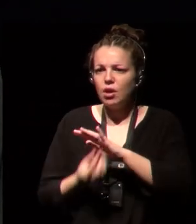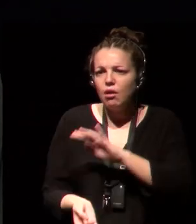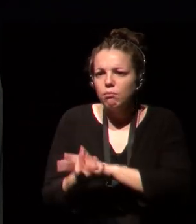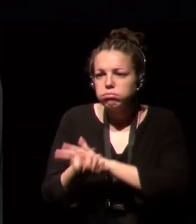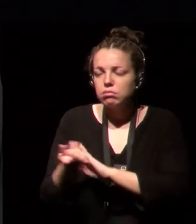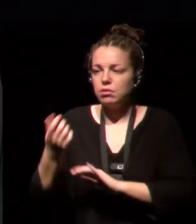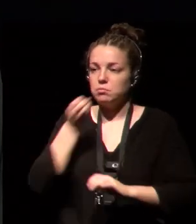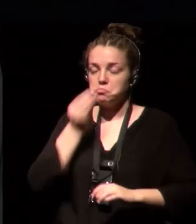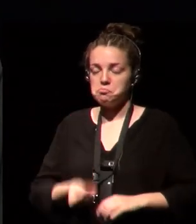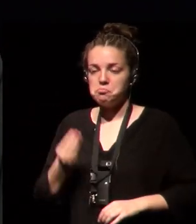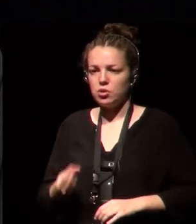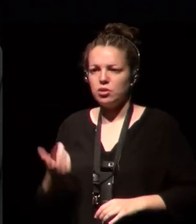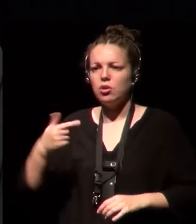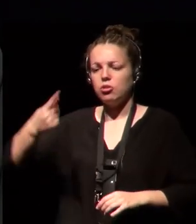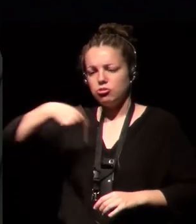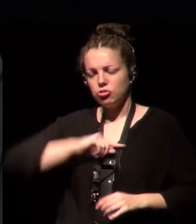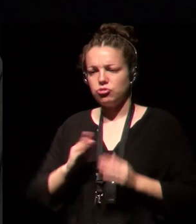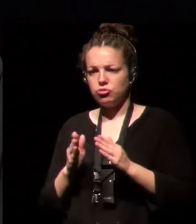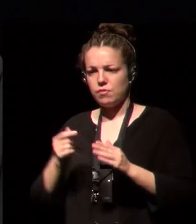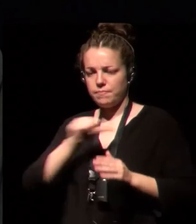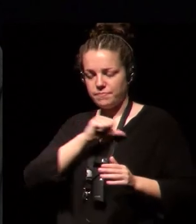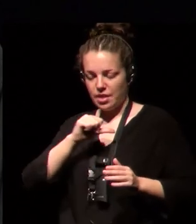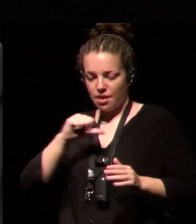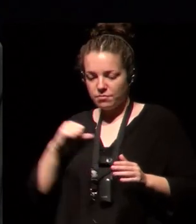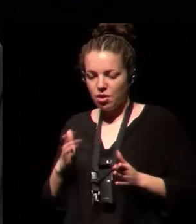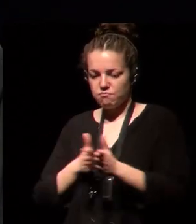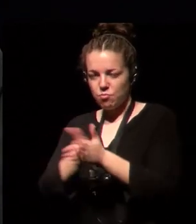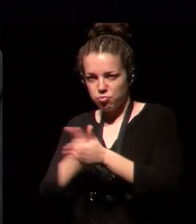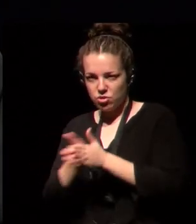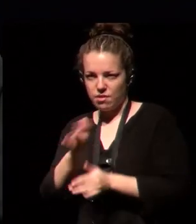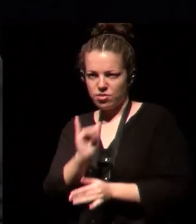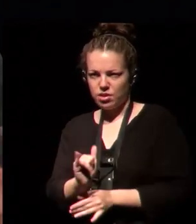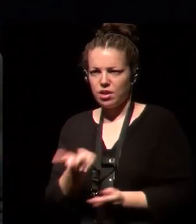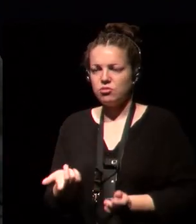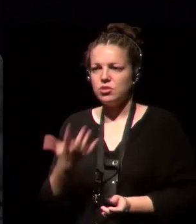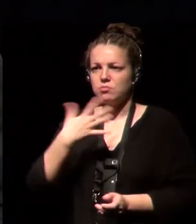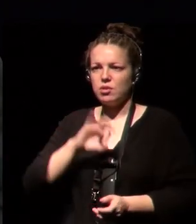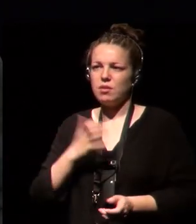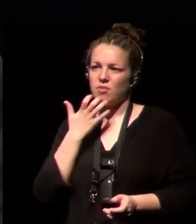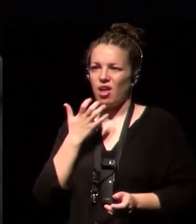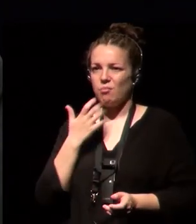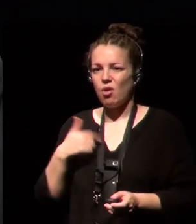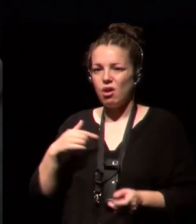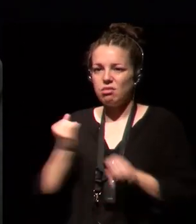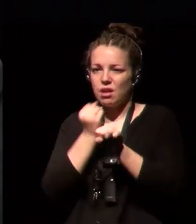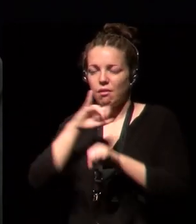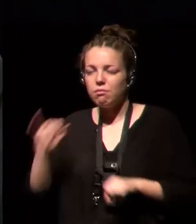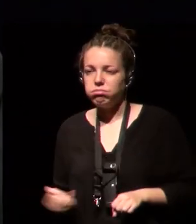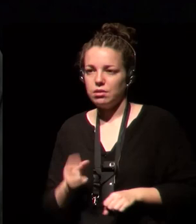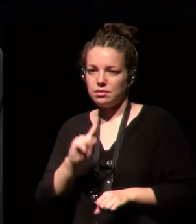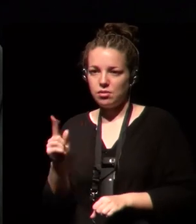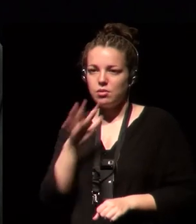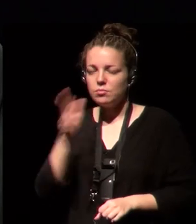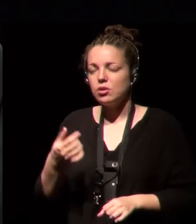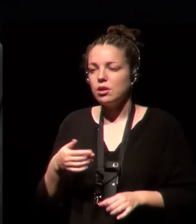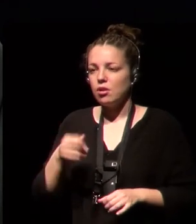motivados personalmente. O sea que es menos probable que nos quememos, por así decirlo, y que sigamos comprometidos con el proyecto